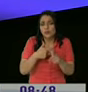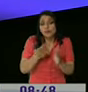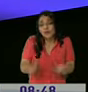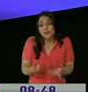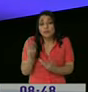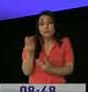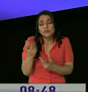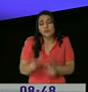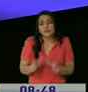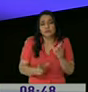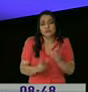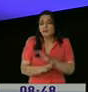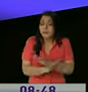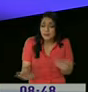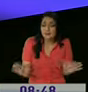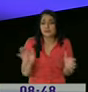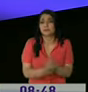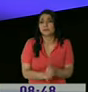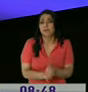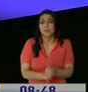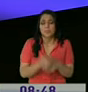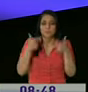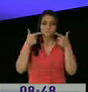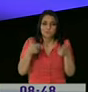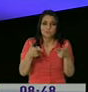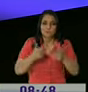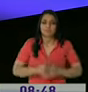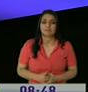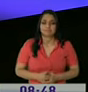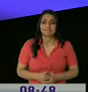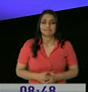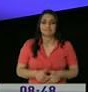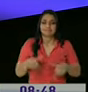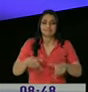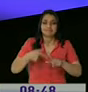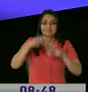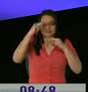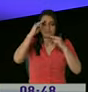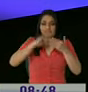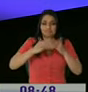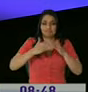bien ha dicho la autoridad. Así que estaremos vigilantes y pendientes en este primer noticiero de la comunidad. Viveri.